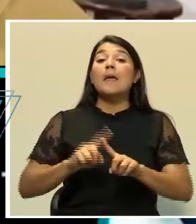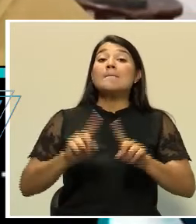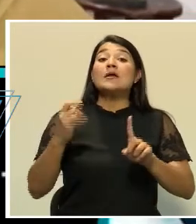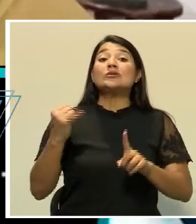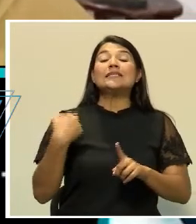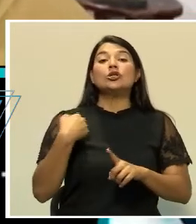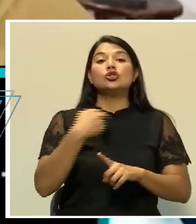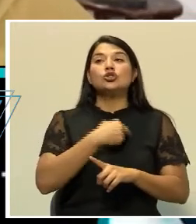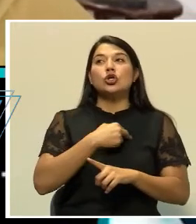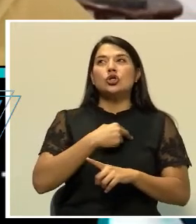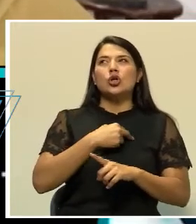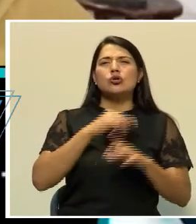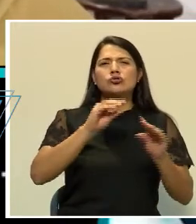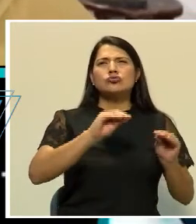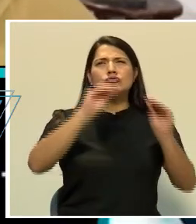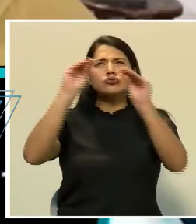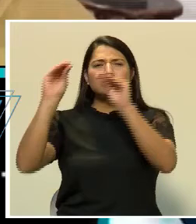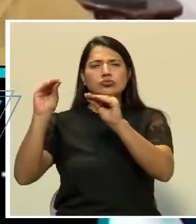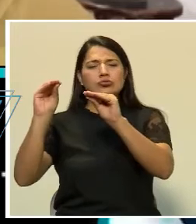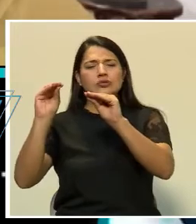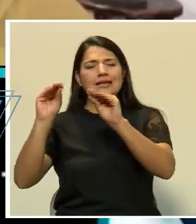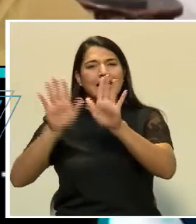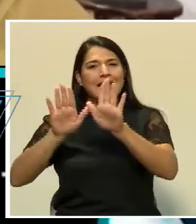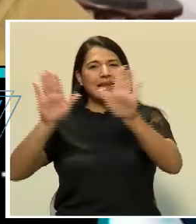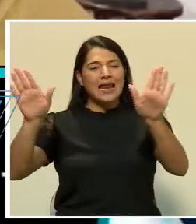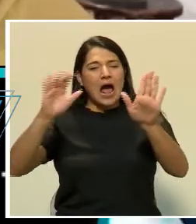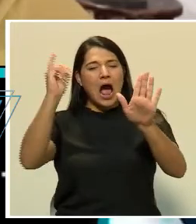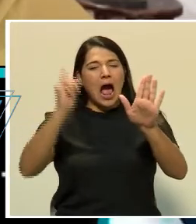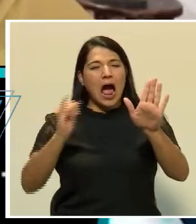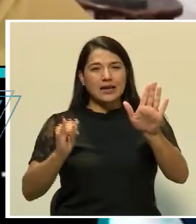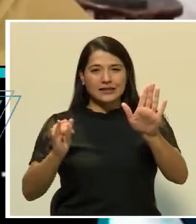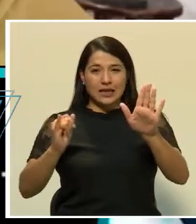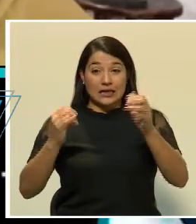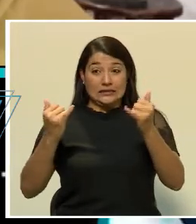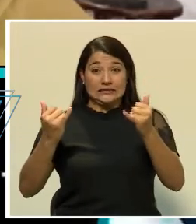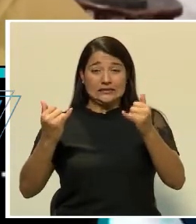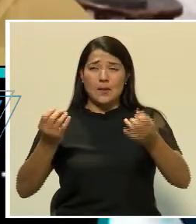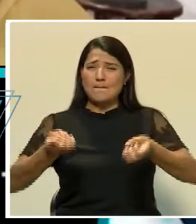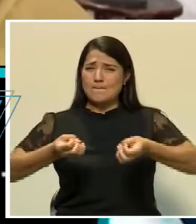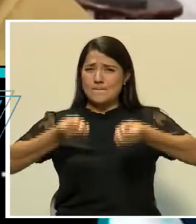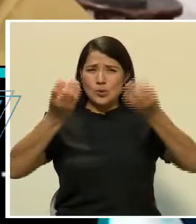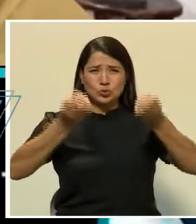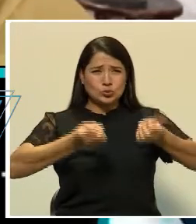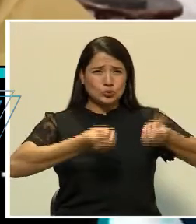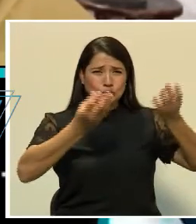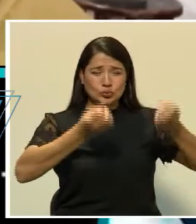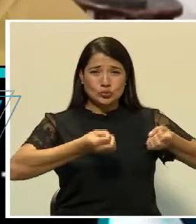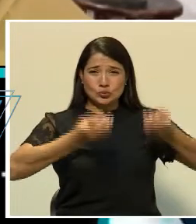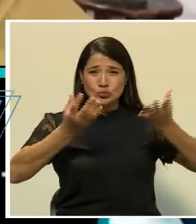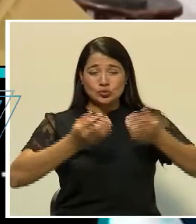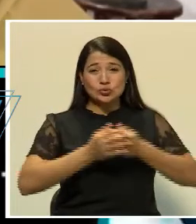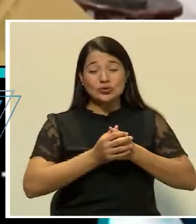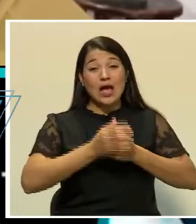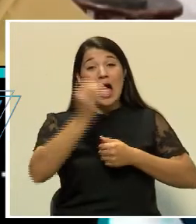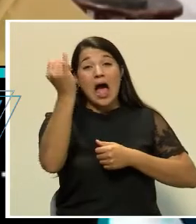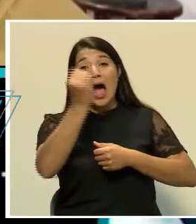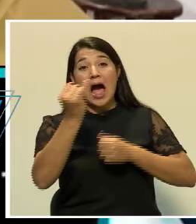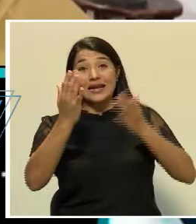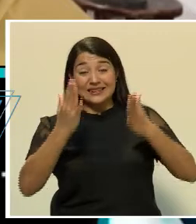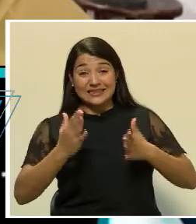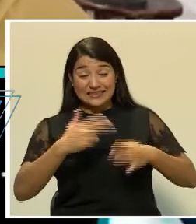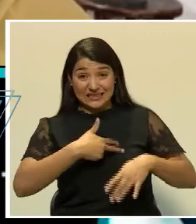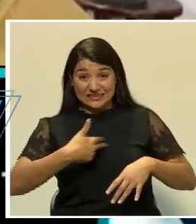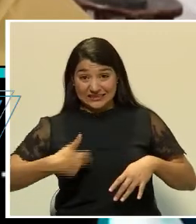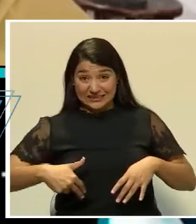y pensamos en el arte contemporáneo en general, hay muchísimos una cantidad enorme de artistas